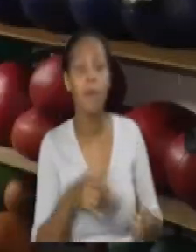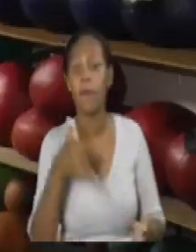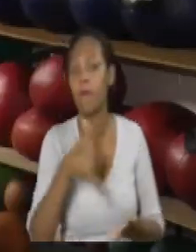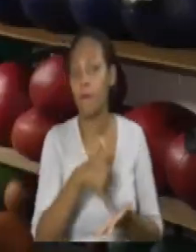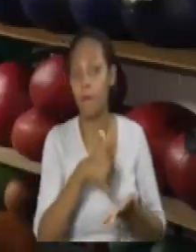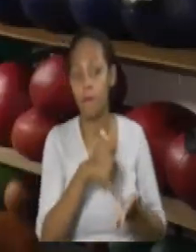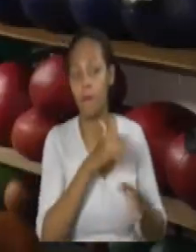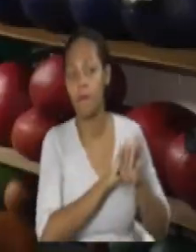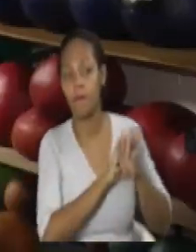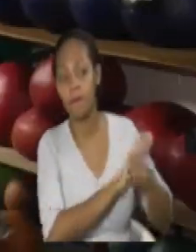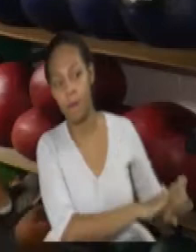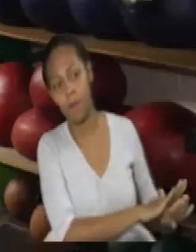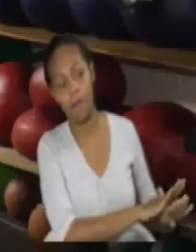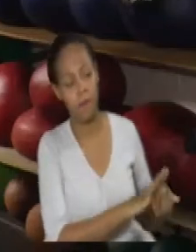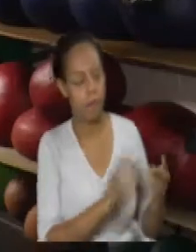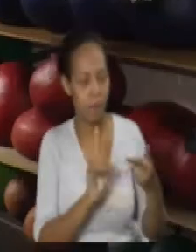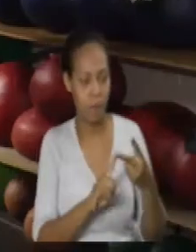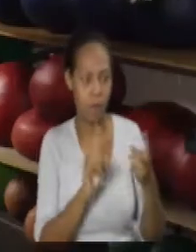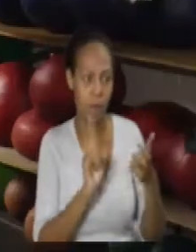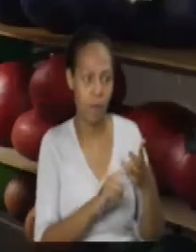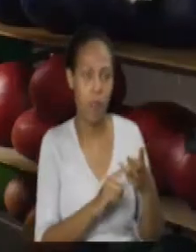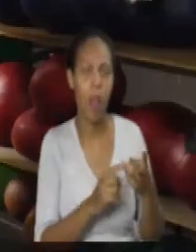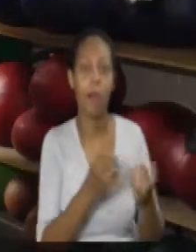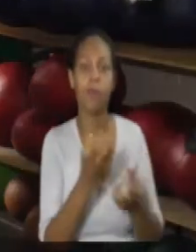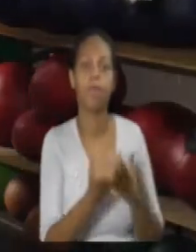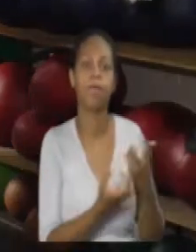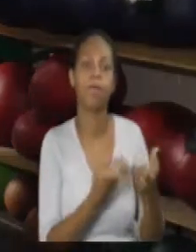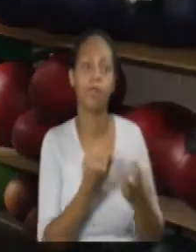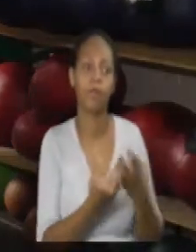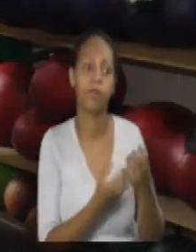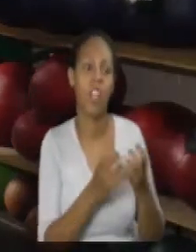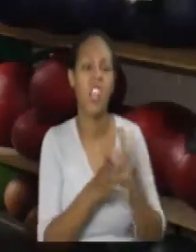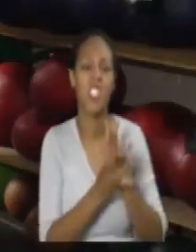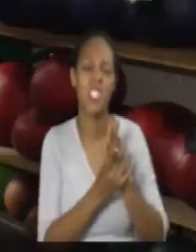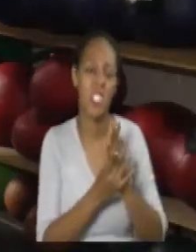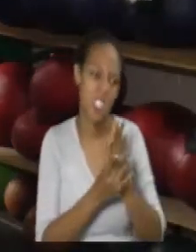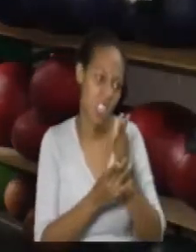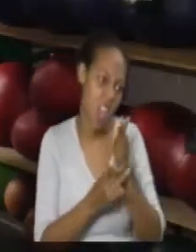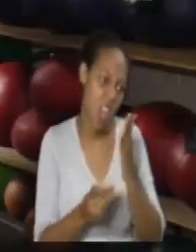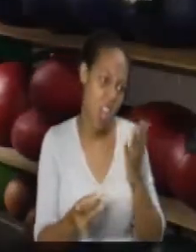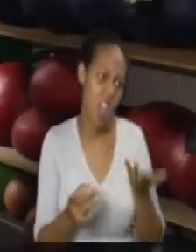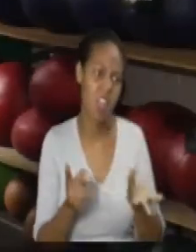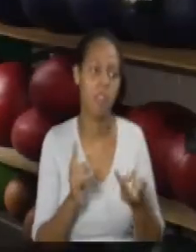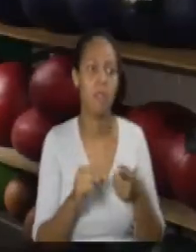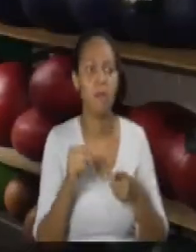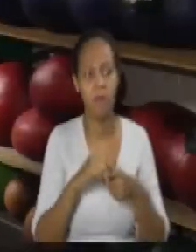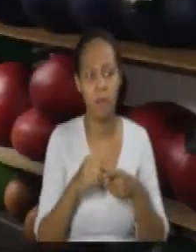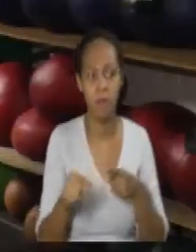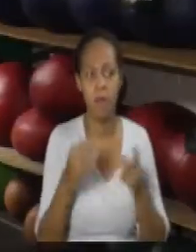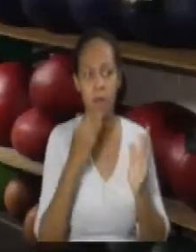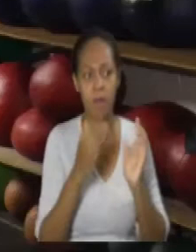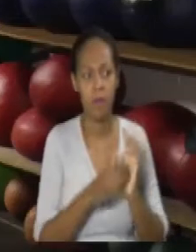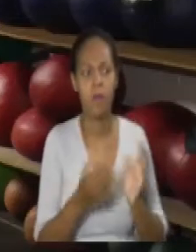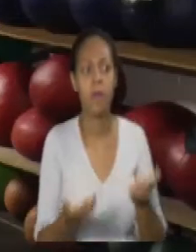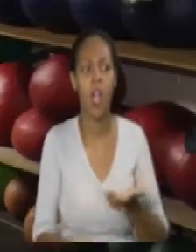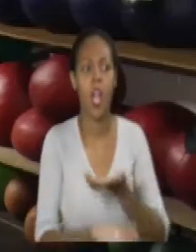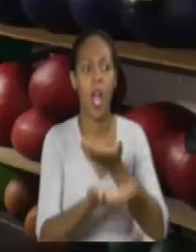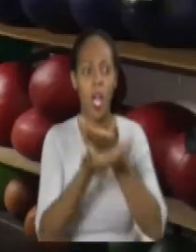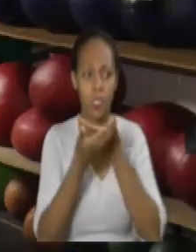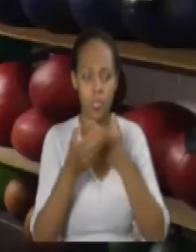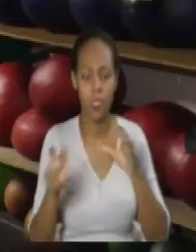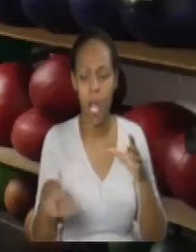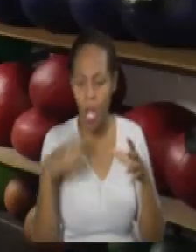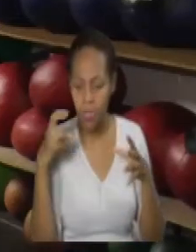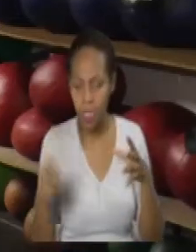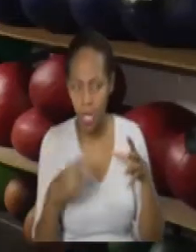¿sí? Tercero, dejar los fritos, que las grasas, que entre semana que las comidas, la comida